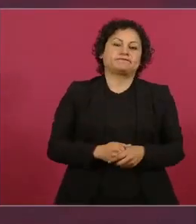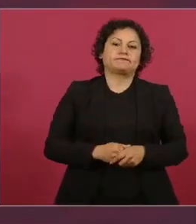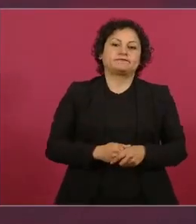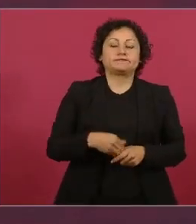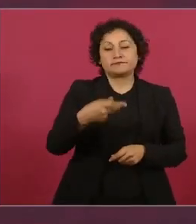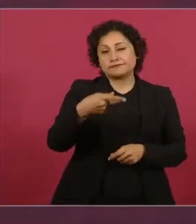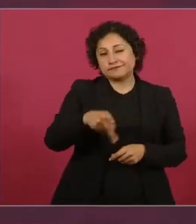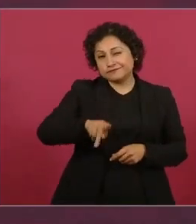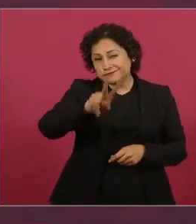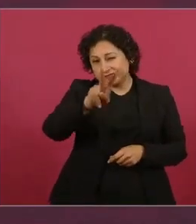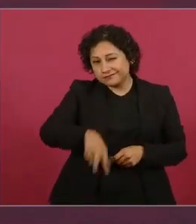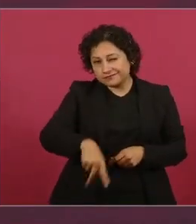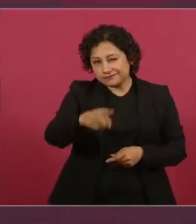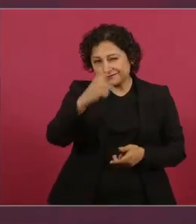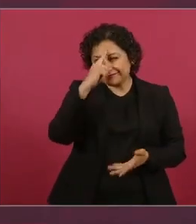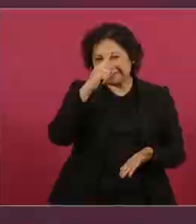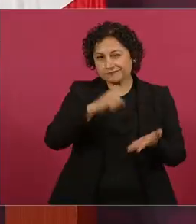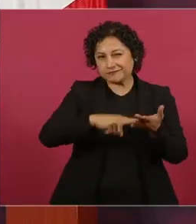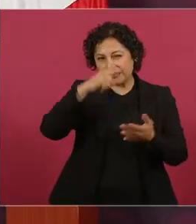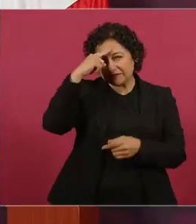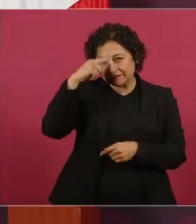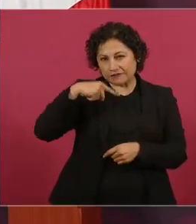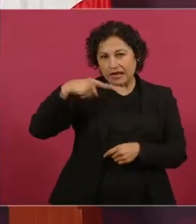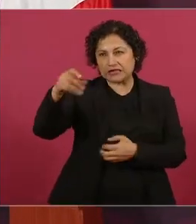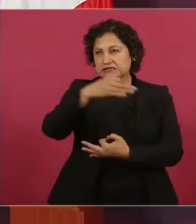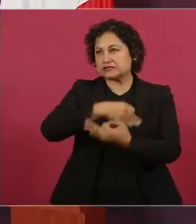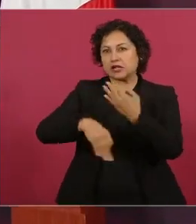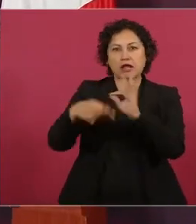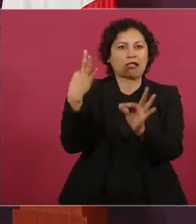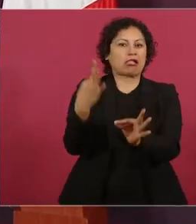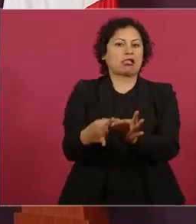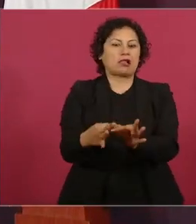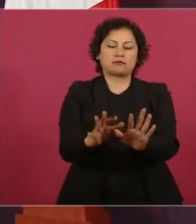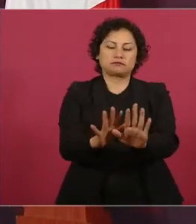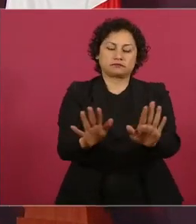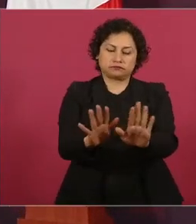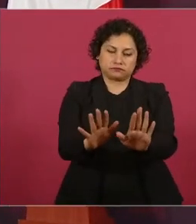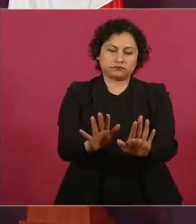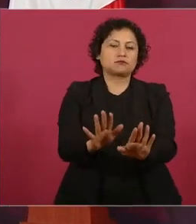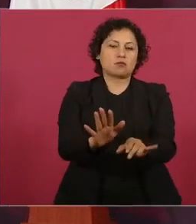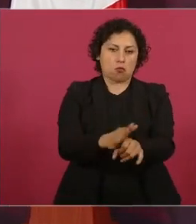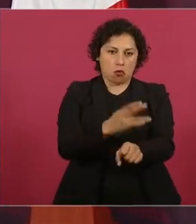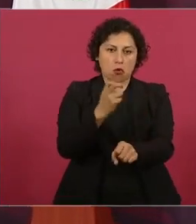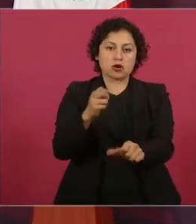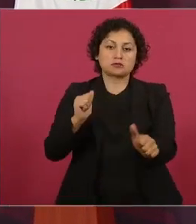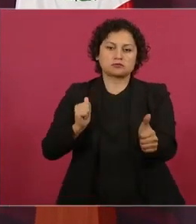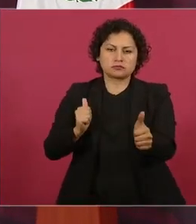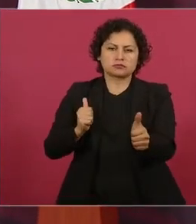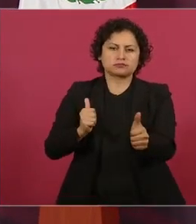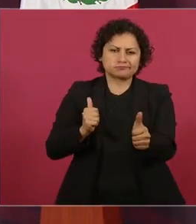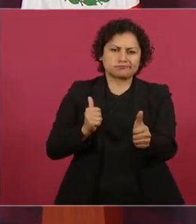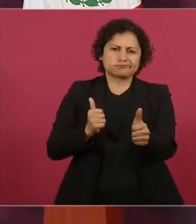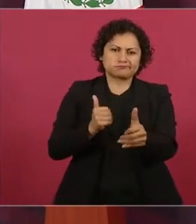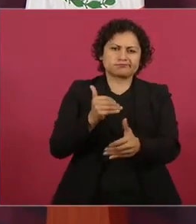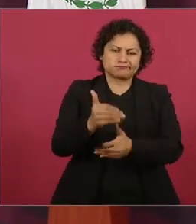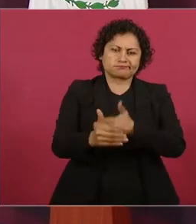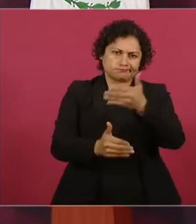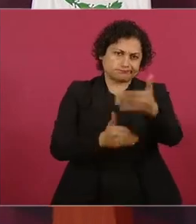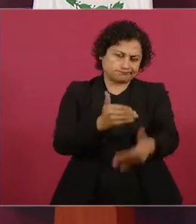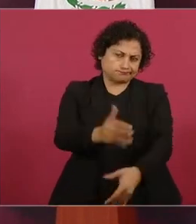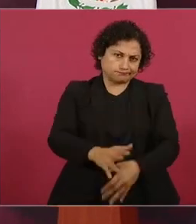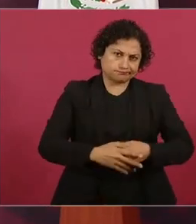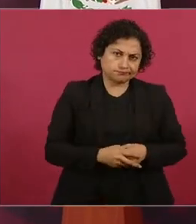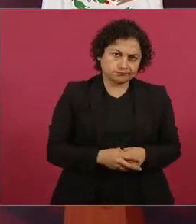fácil tener todos los aviones. Sin embargo, ya vamos avanzando y